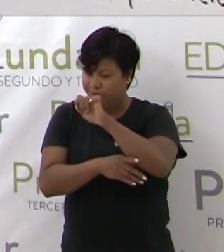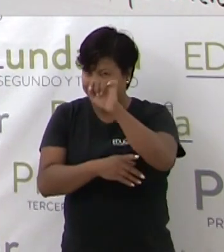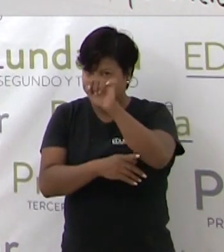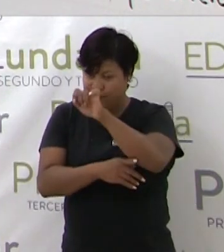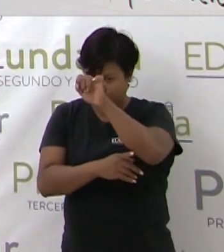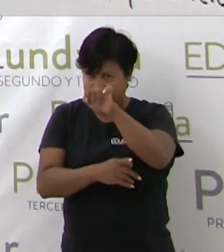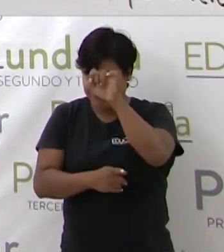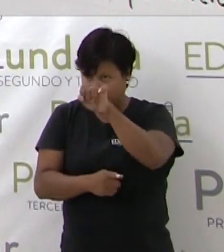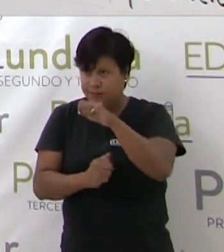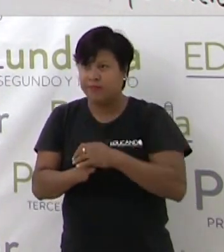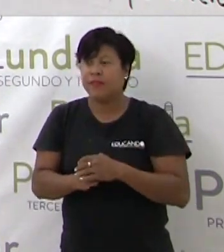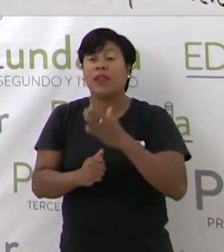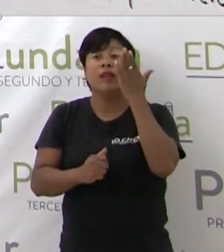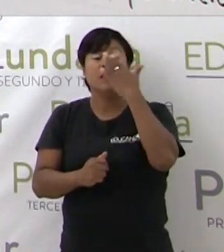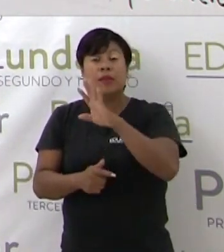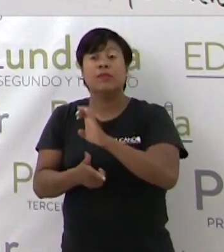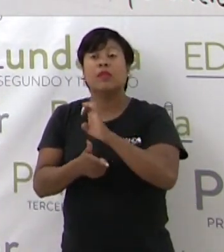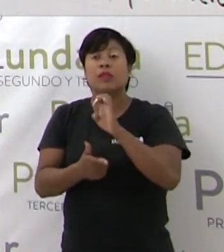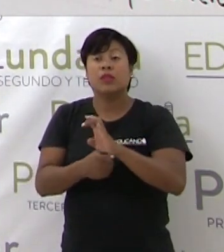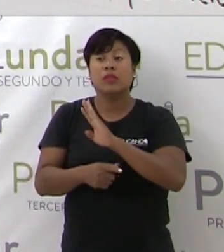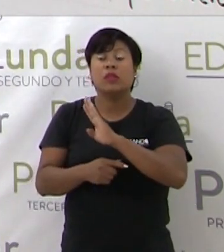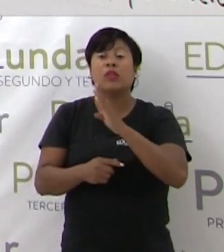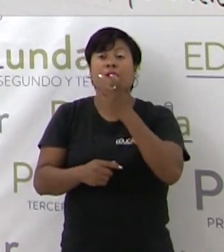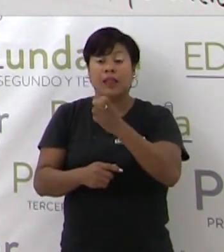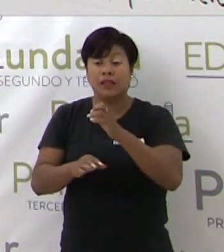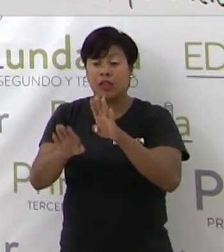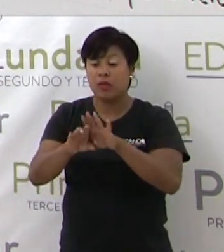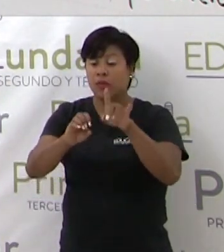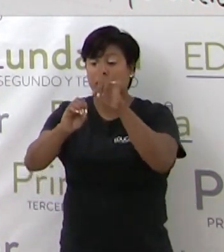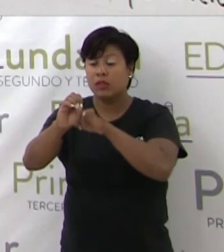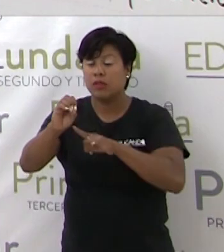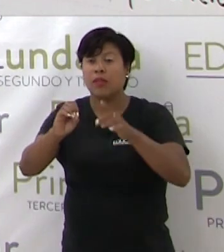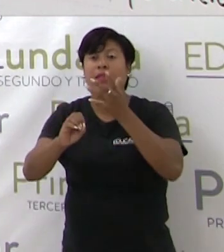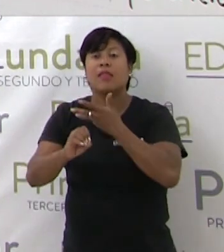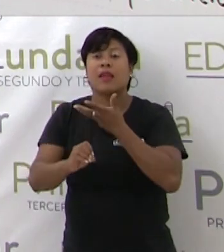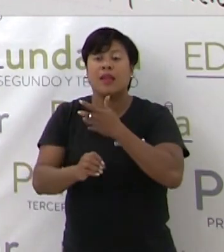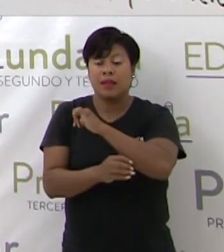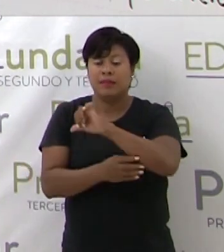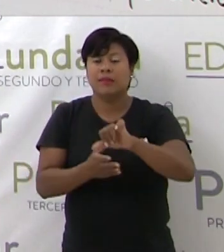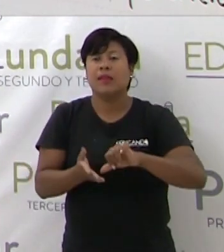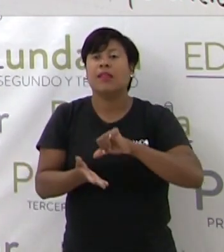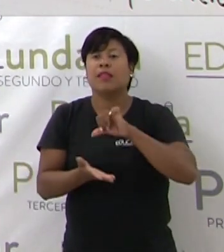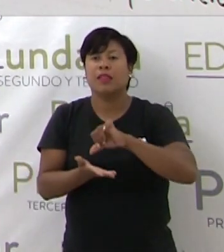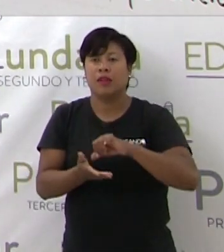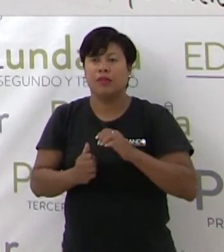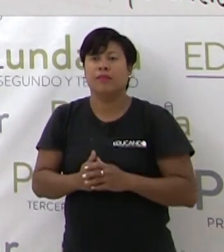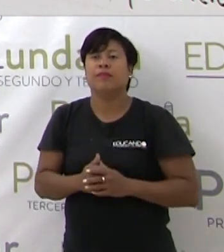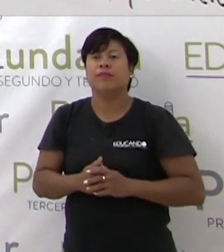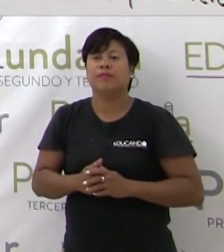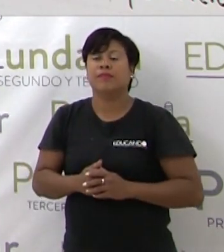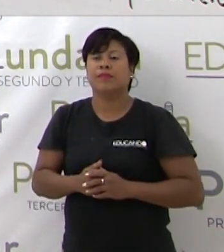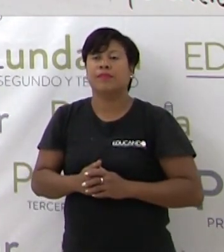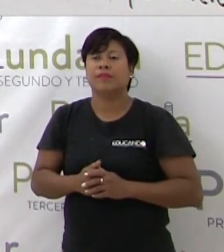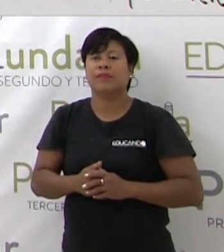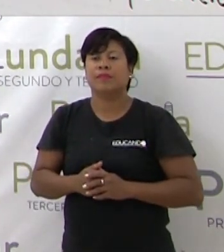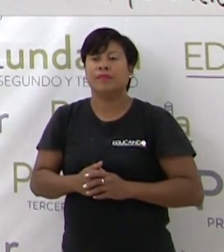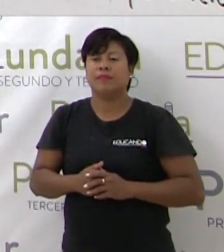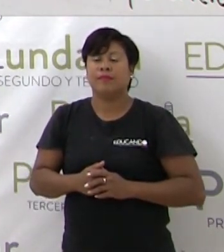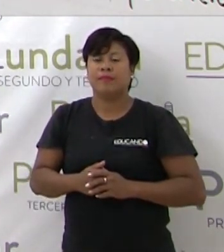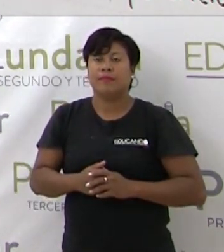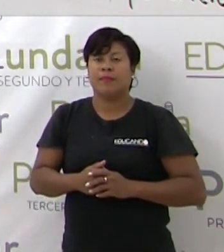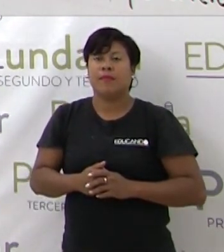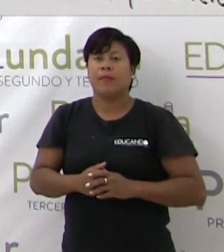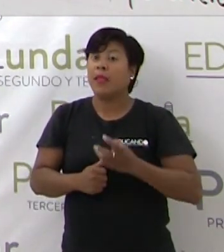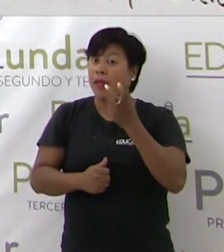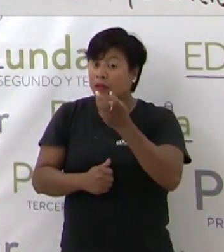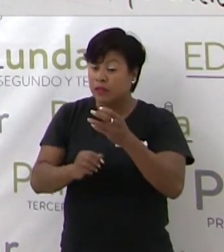Sabemos entonces que también todos los círculos tienen un centro. Lo vamos a poner aquí. Y algo